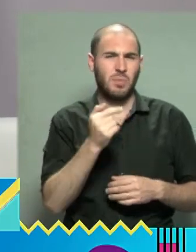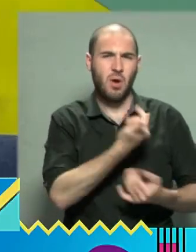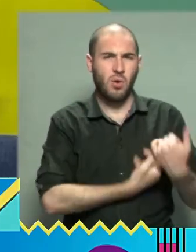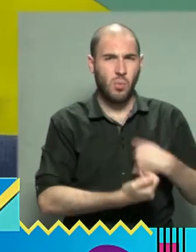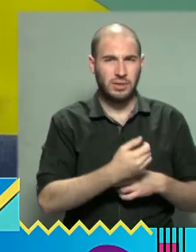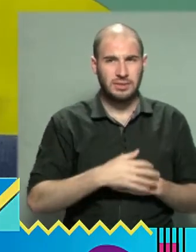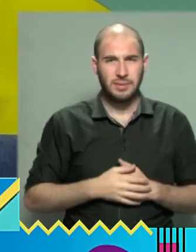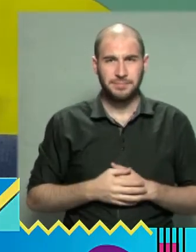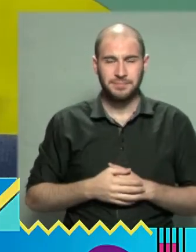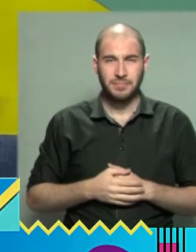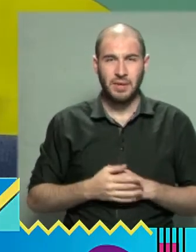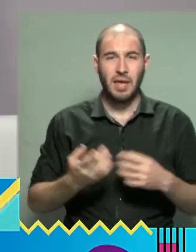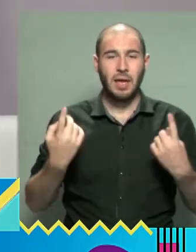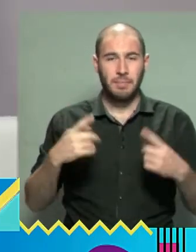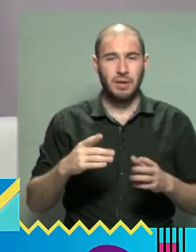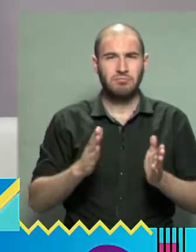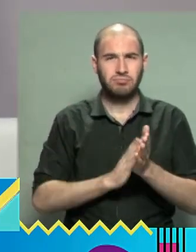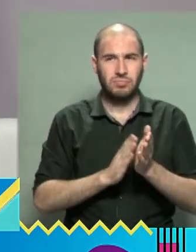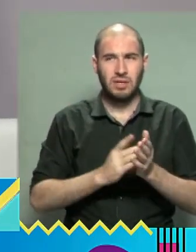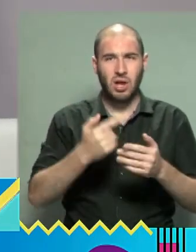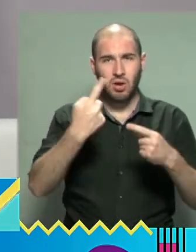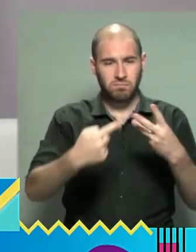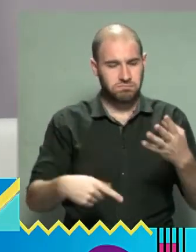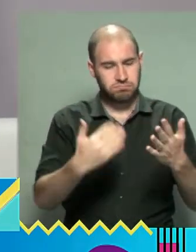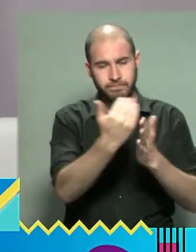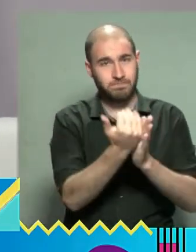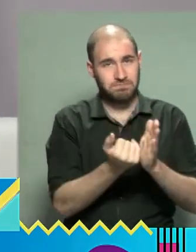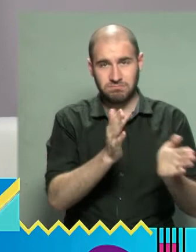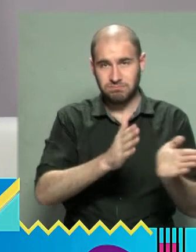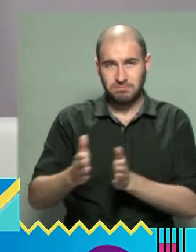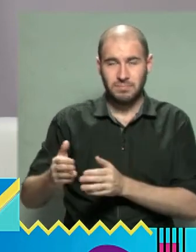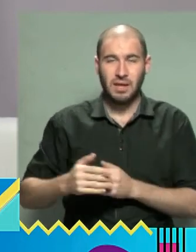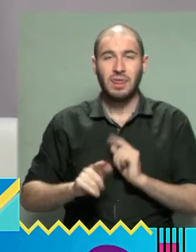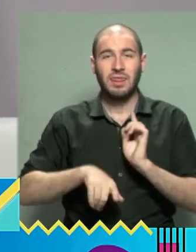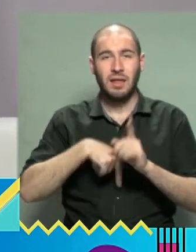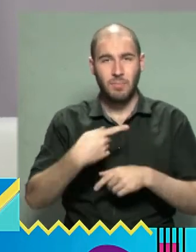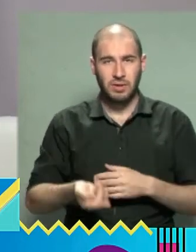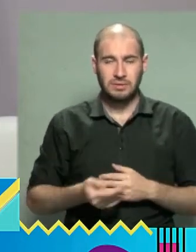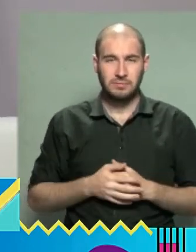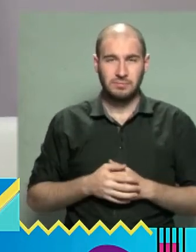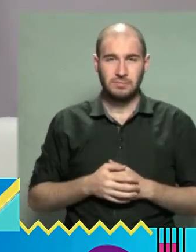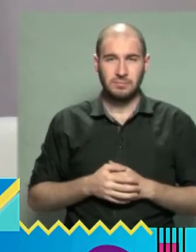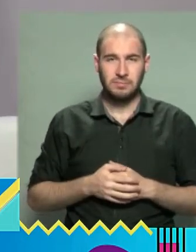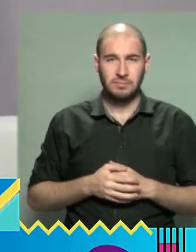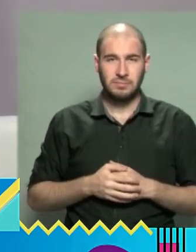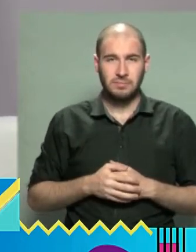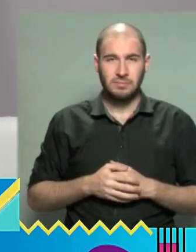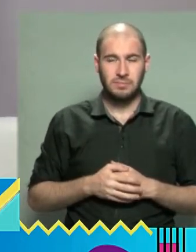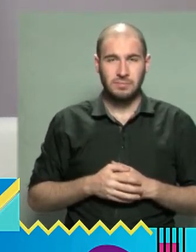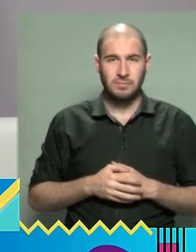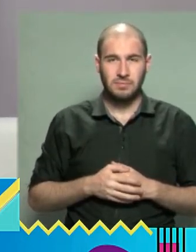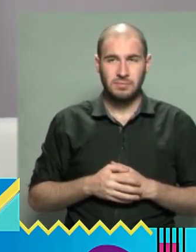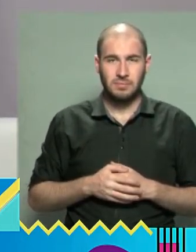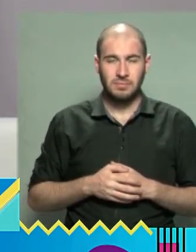llegar, pero sí, concretamente, los hechos se desenvolvieron de esa forma. Después, obviamente,